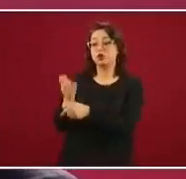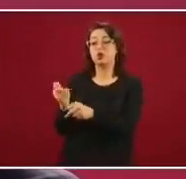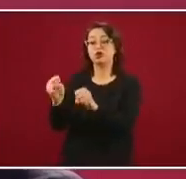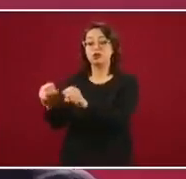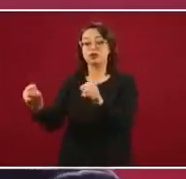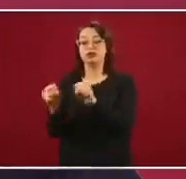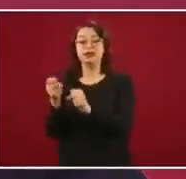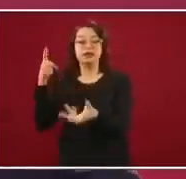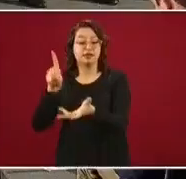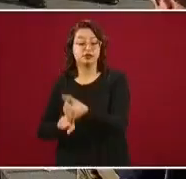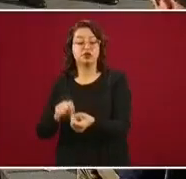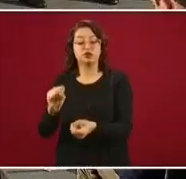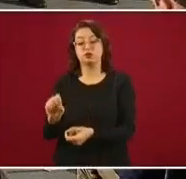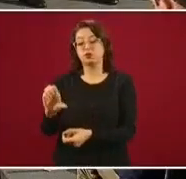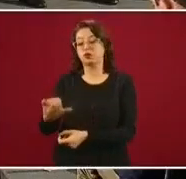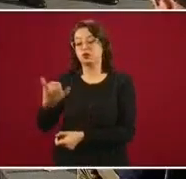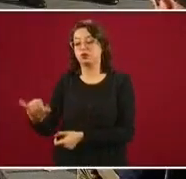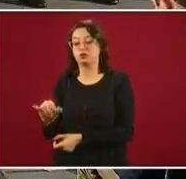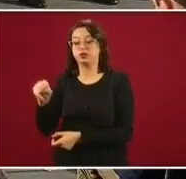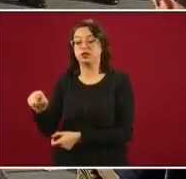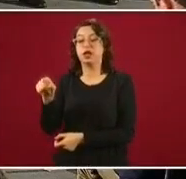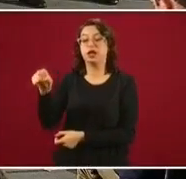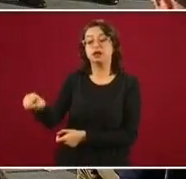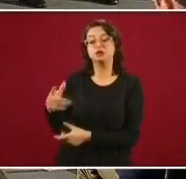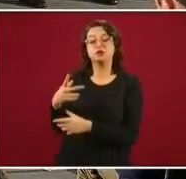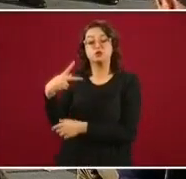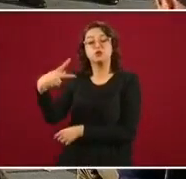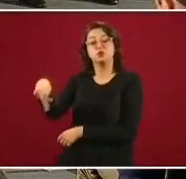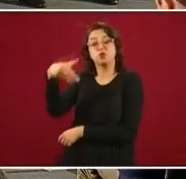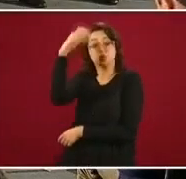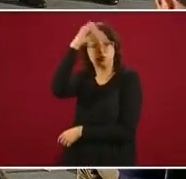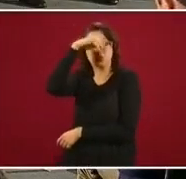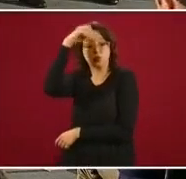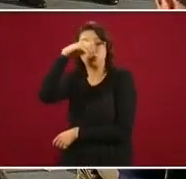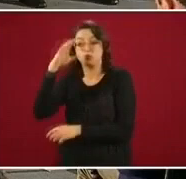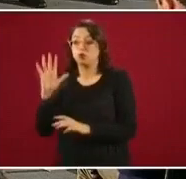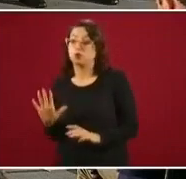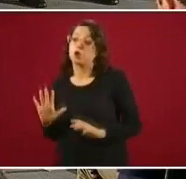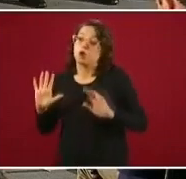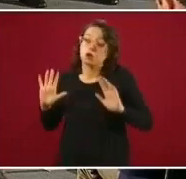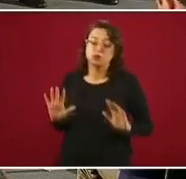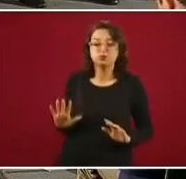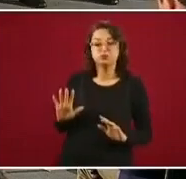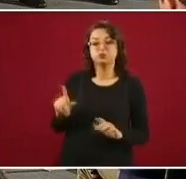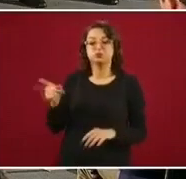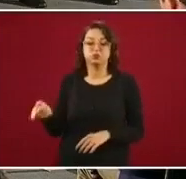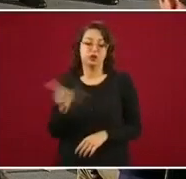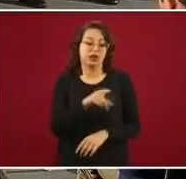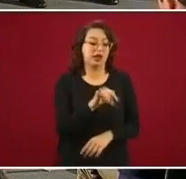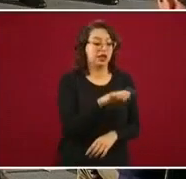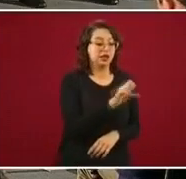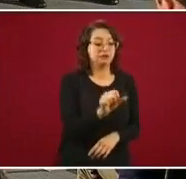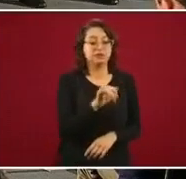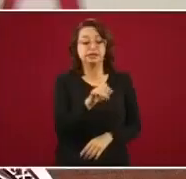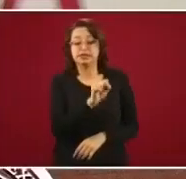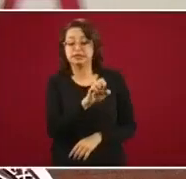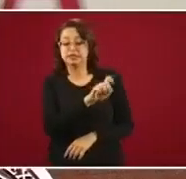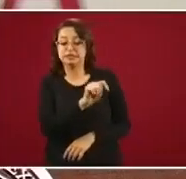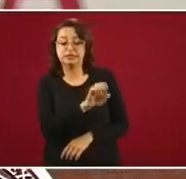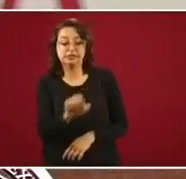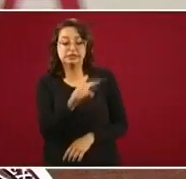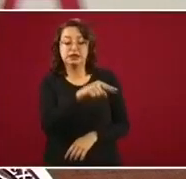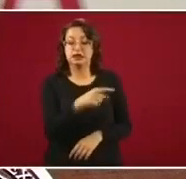de la Corte, estableció un criterio para sus juzgados, no para las instituciones de seguridad social. En ese sentido, y para